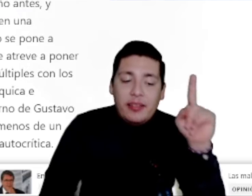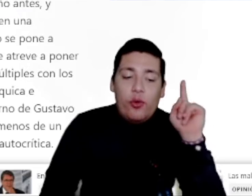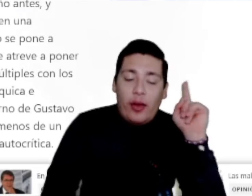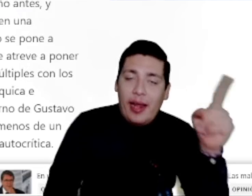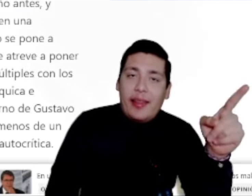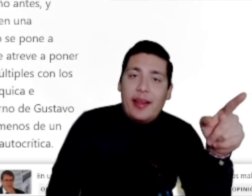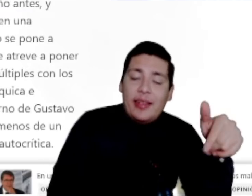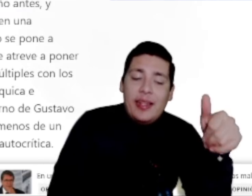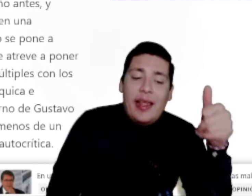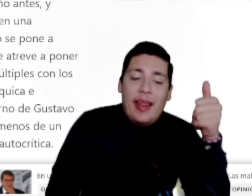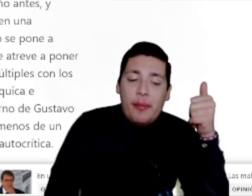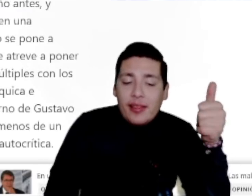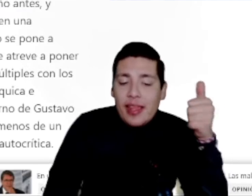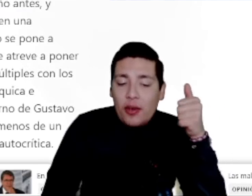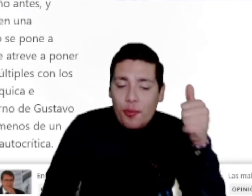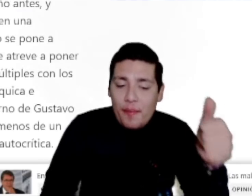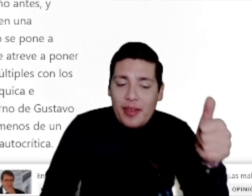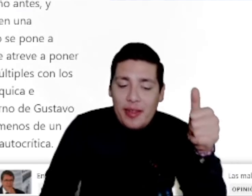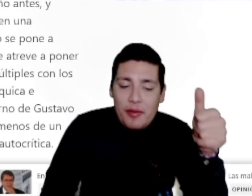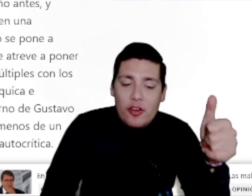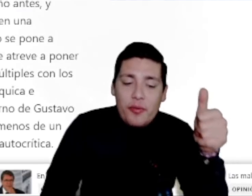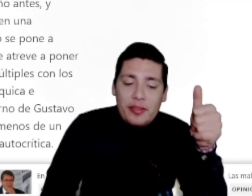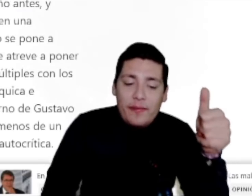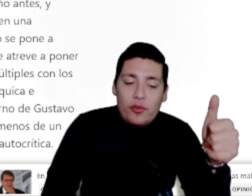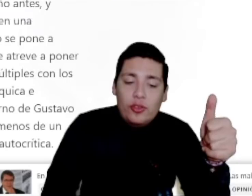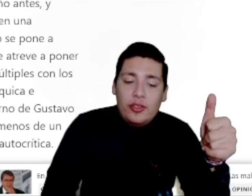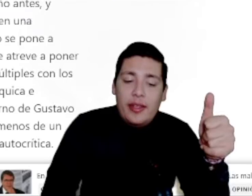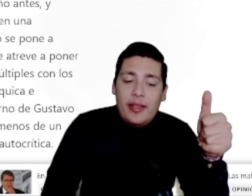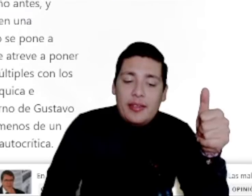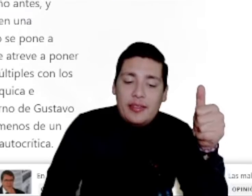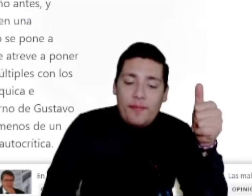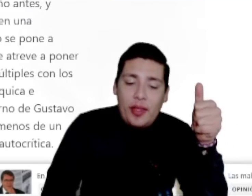general Lázaro Cárdenas, el 20 de